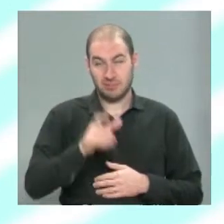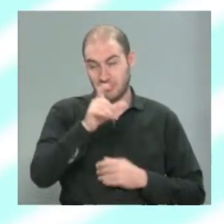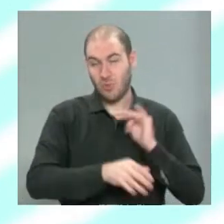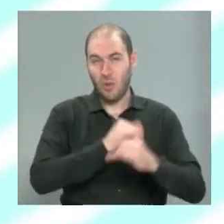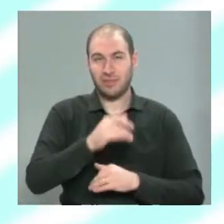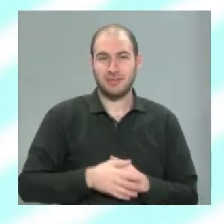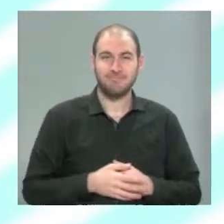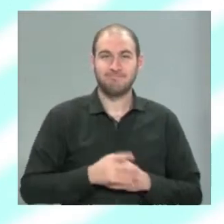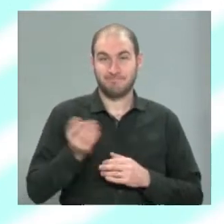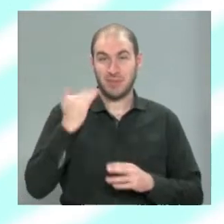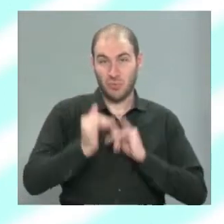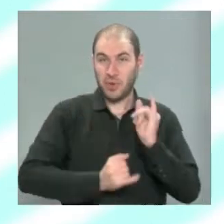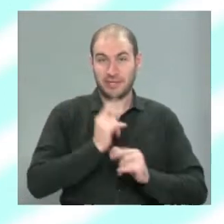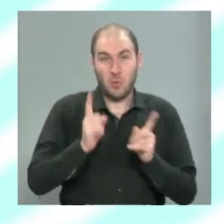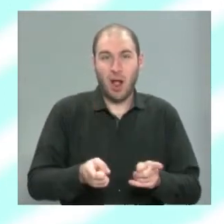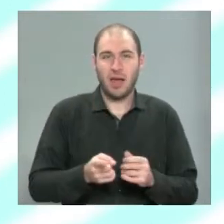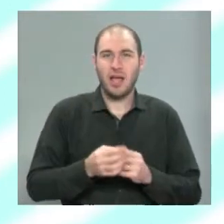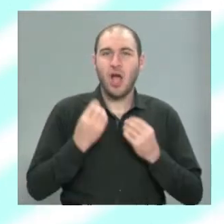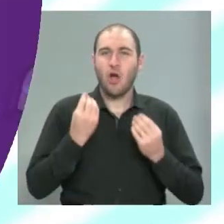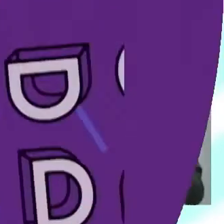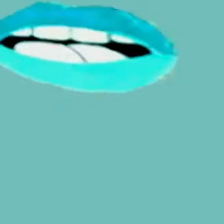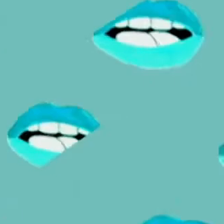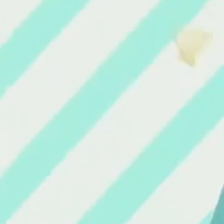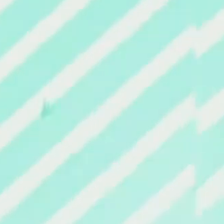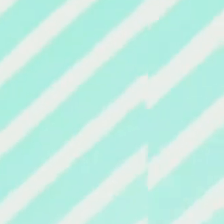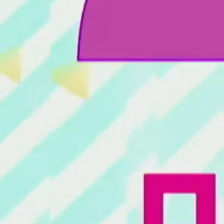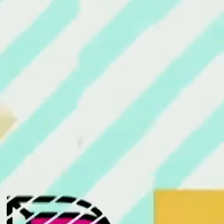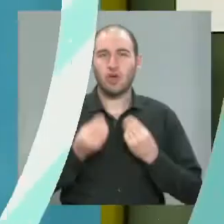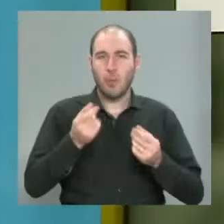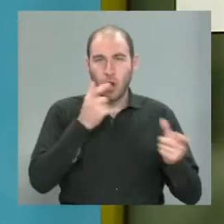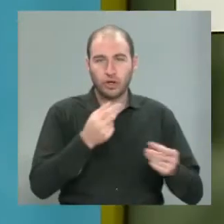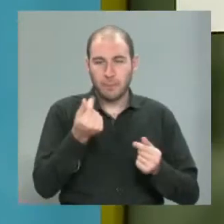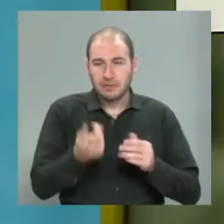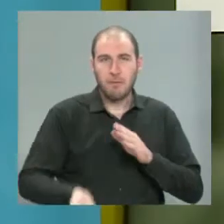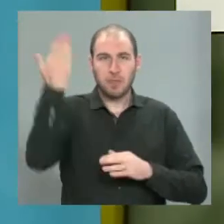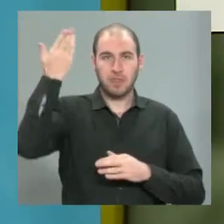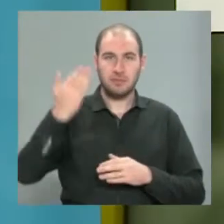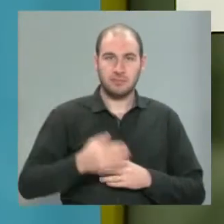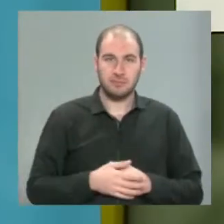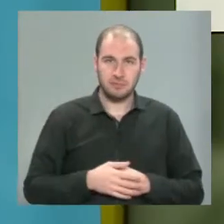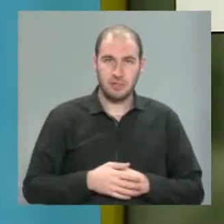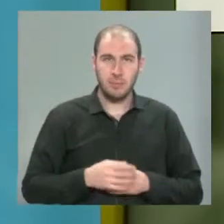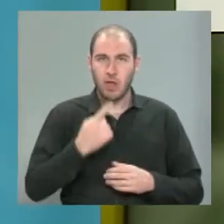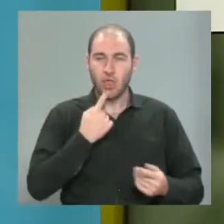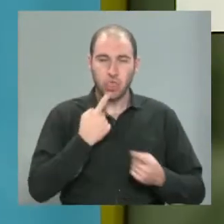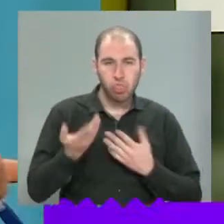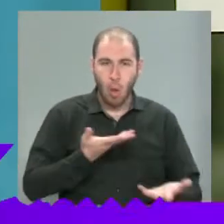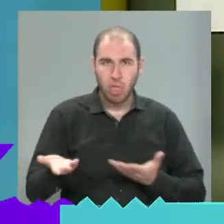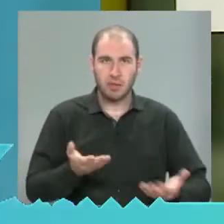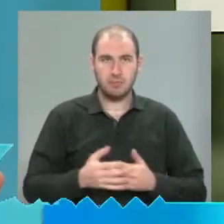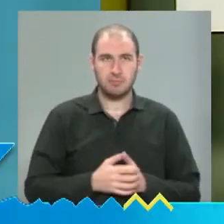persona. Bueno, y un poco lo que decías vos, Fede, ¿no? De cómo se puede llegar a controlar eso, de que se disparen los precios. Digo, por especulación